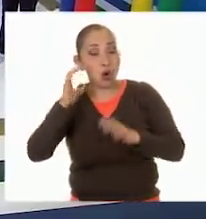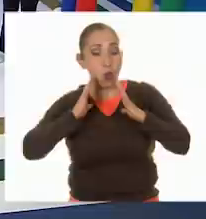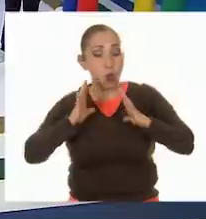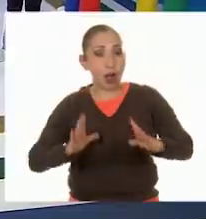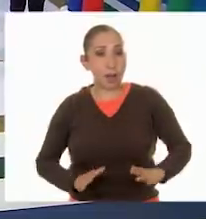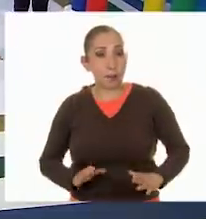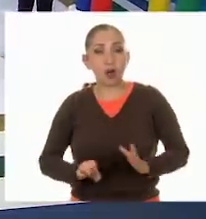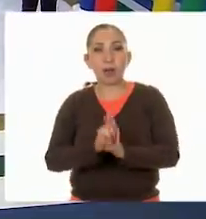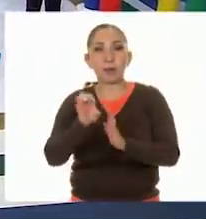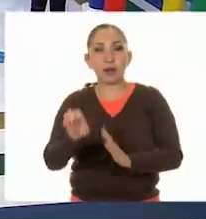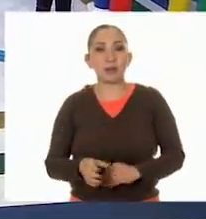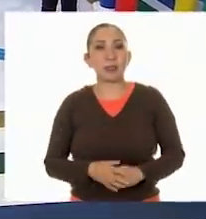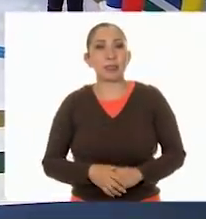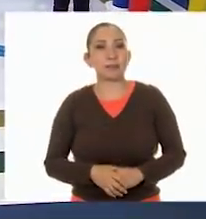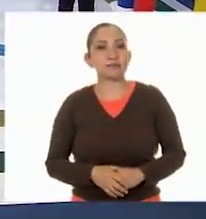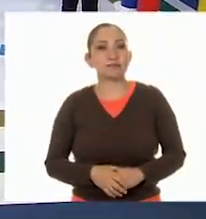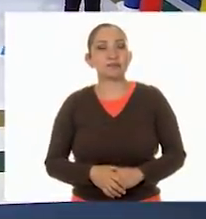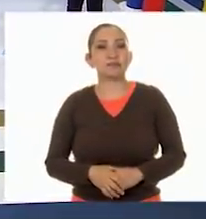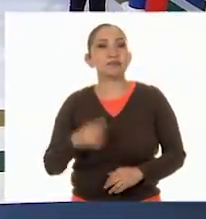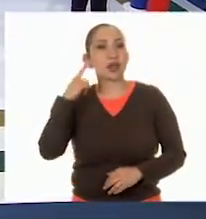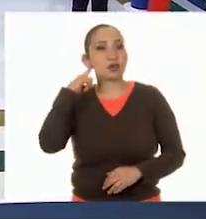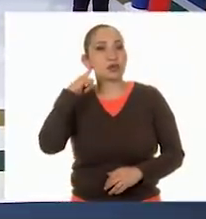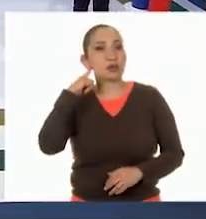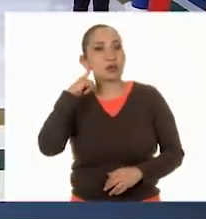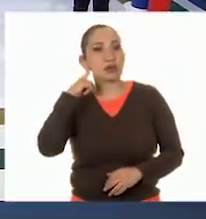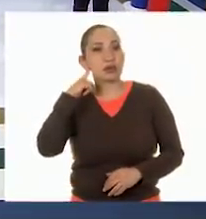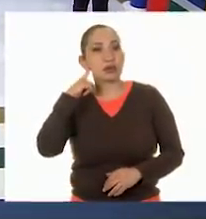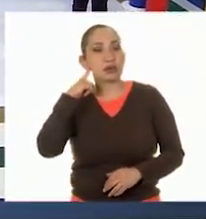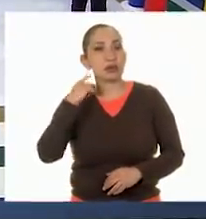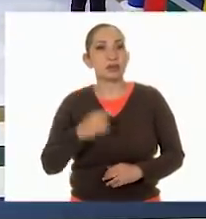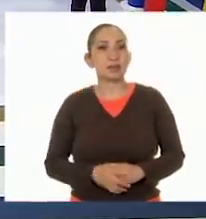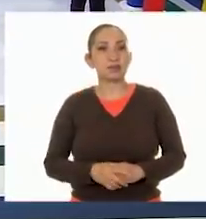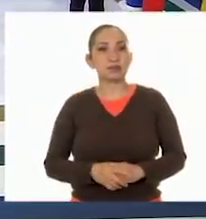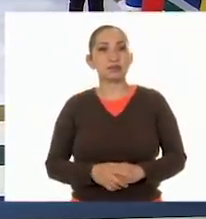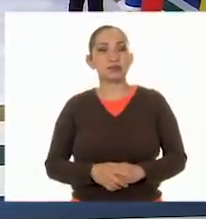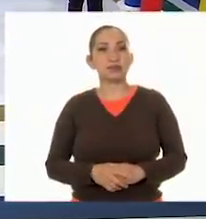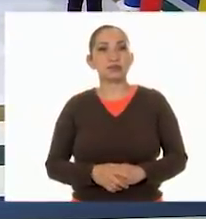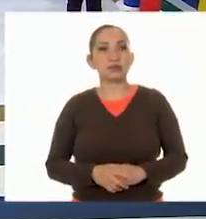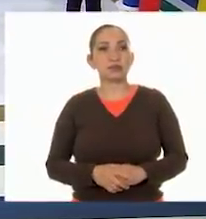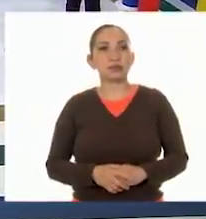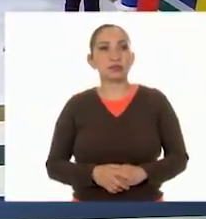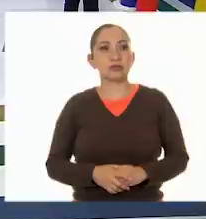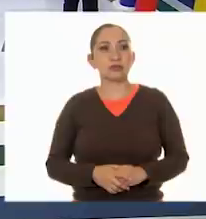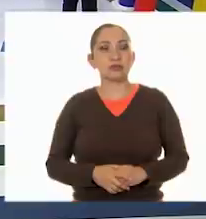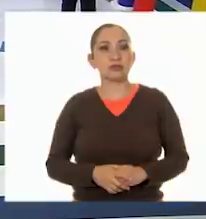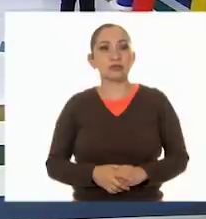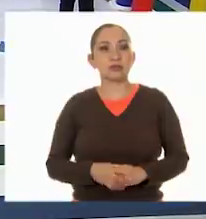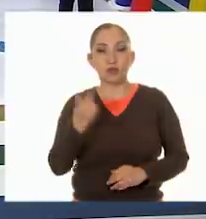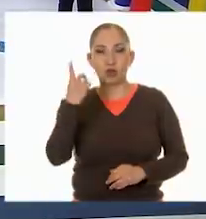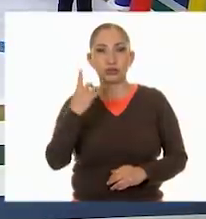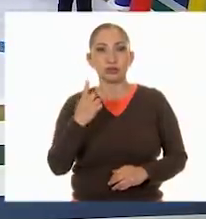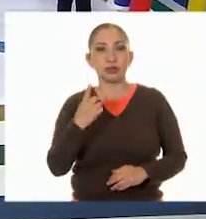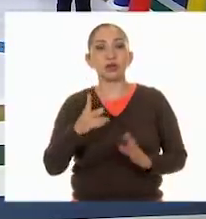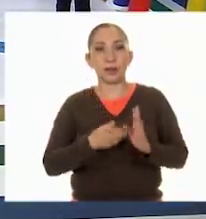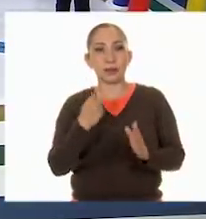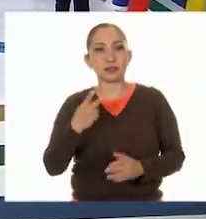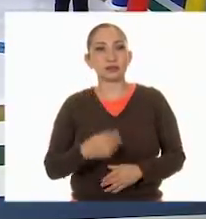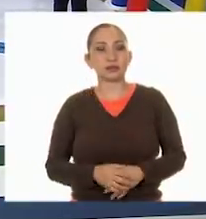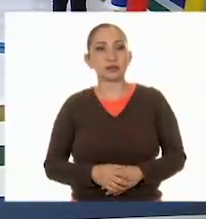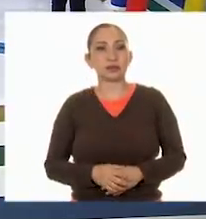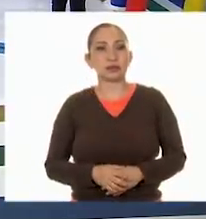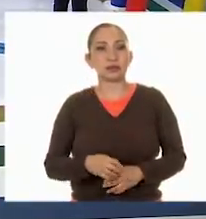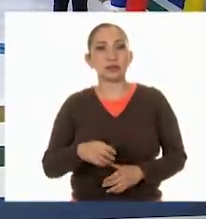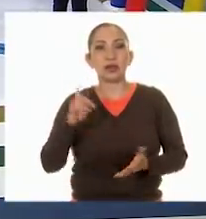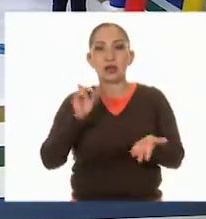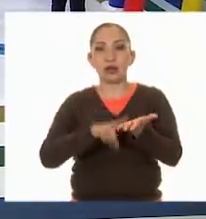corporales. Por ejemplo, si escuchas así, ¿cómo lo podrías hacer, Jorge? Bien, otra percusión